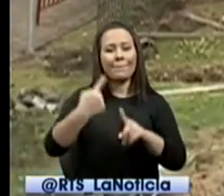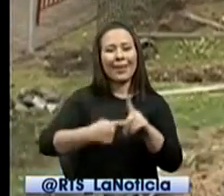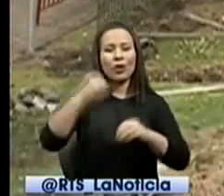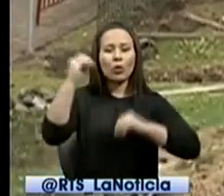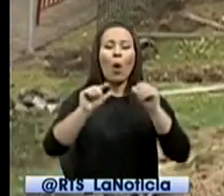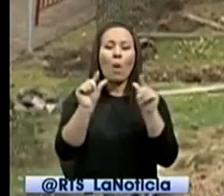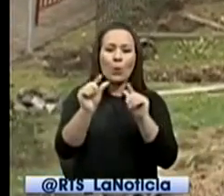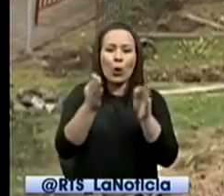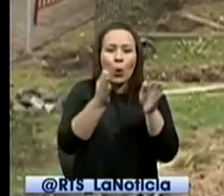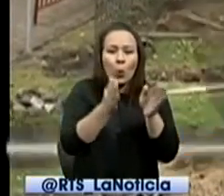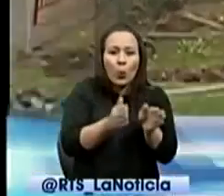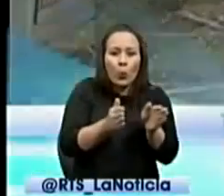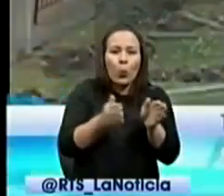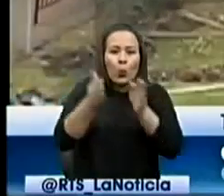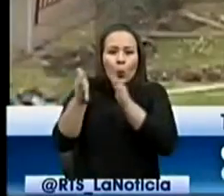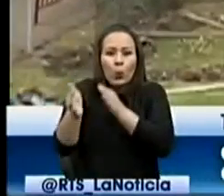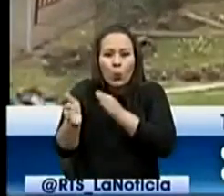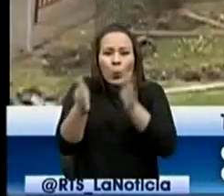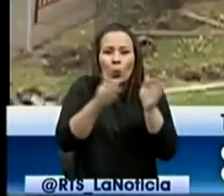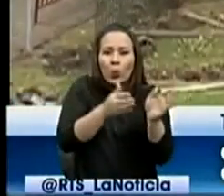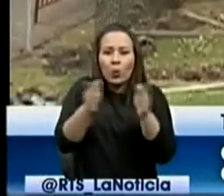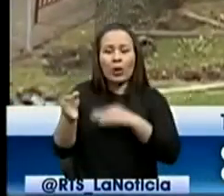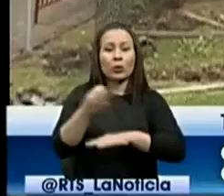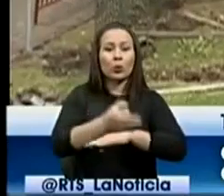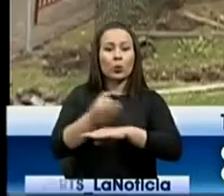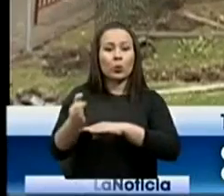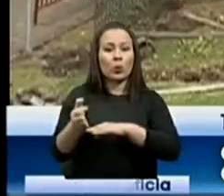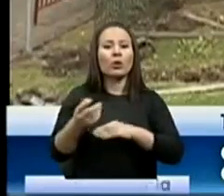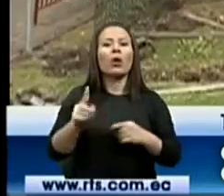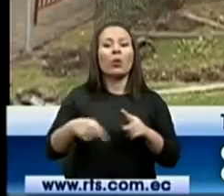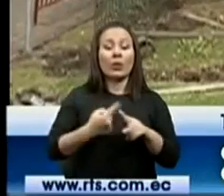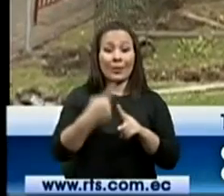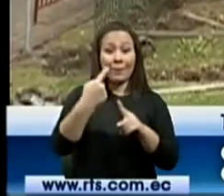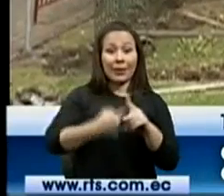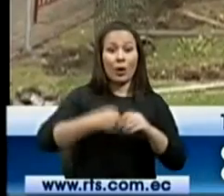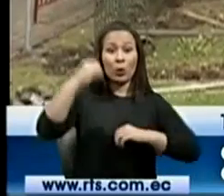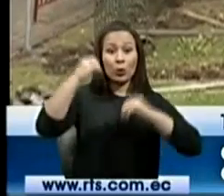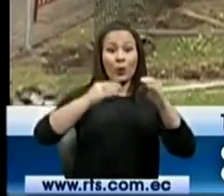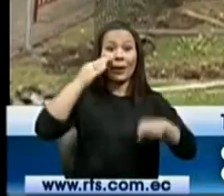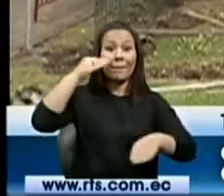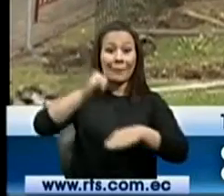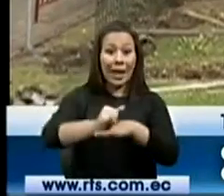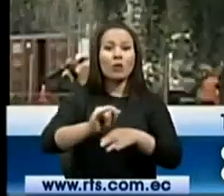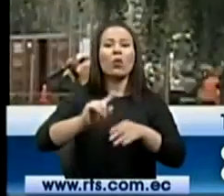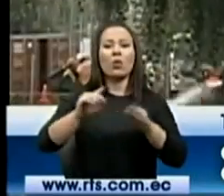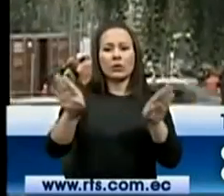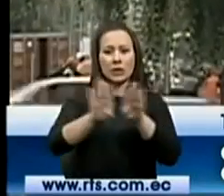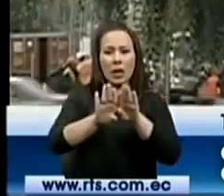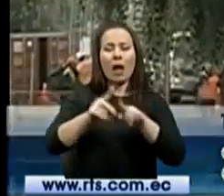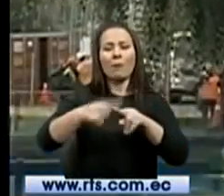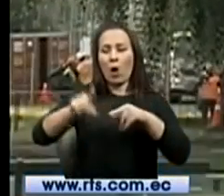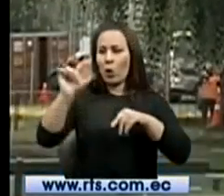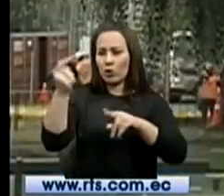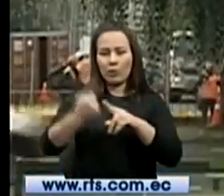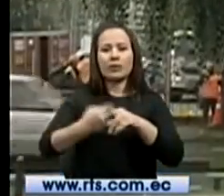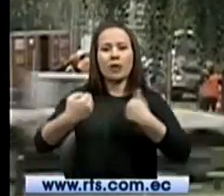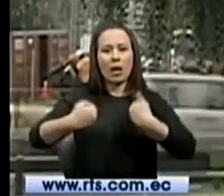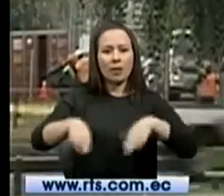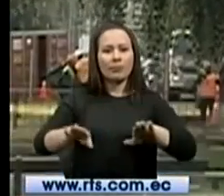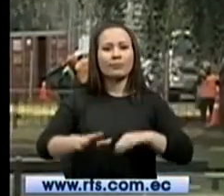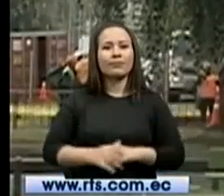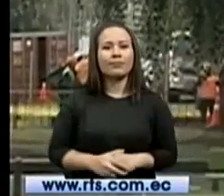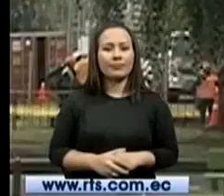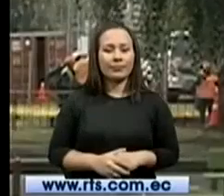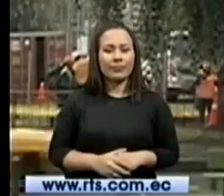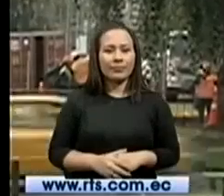entre el mes de mayo y octubre, que es cuando se corta esa vía, para luego reponerla. En Quito informó